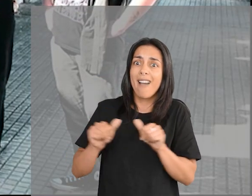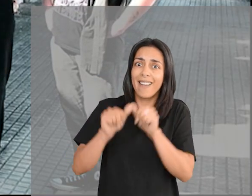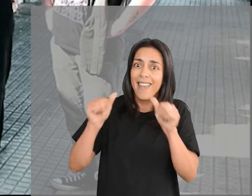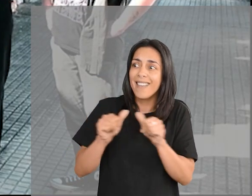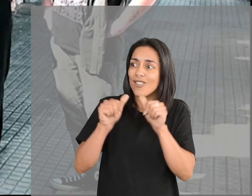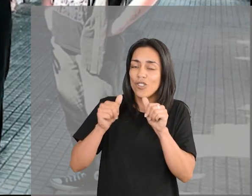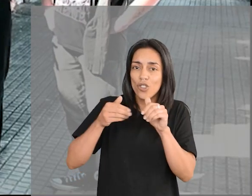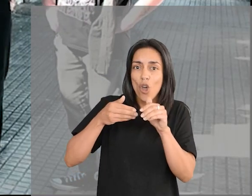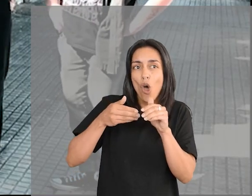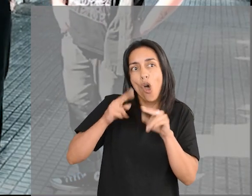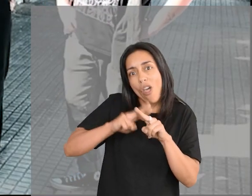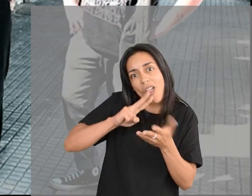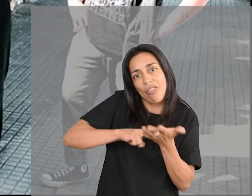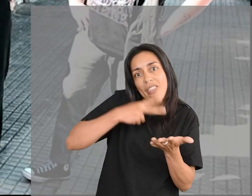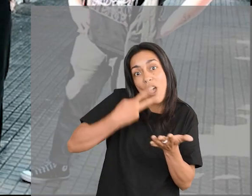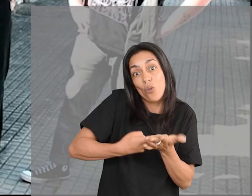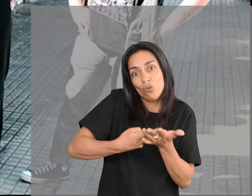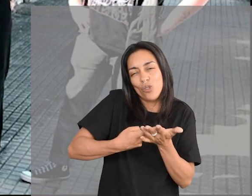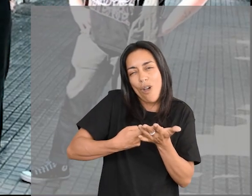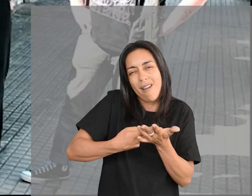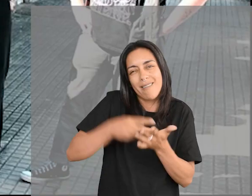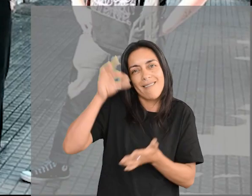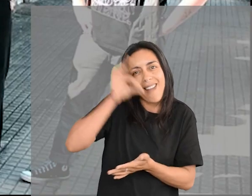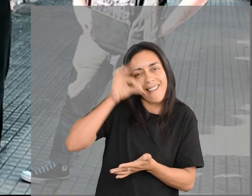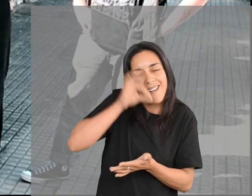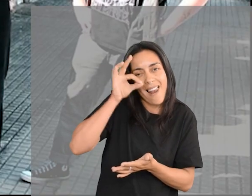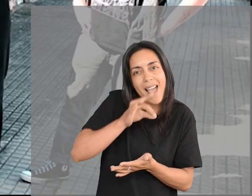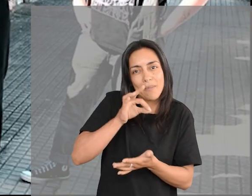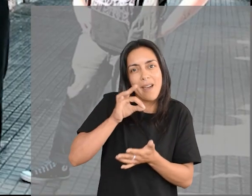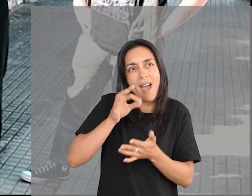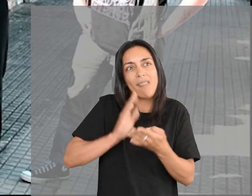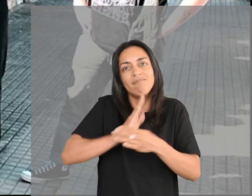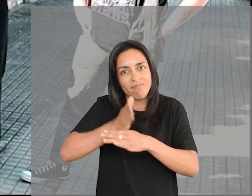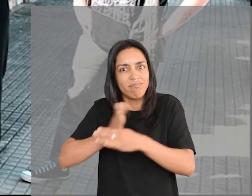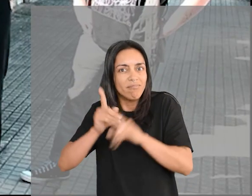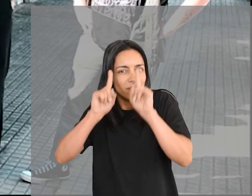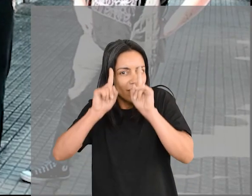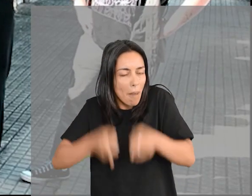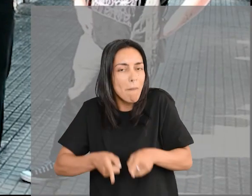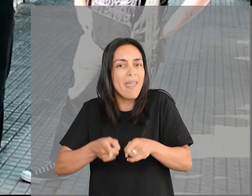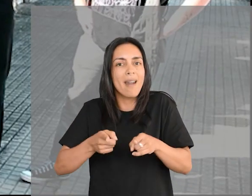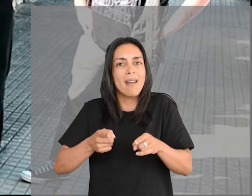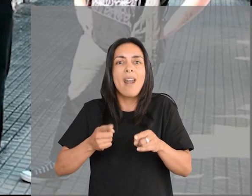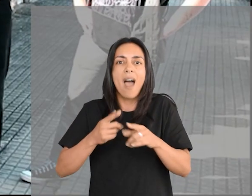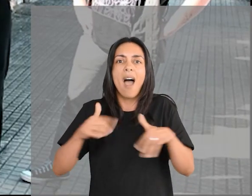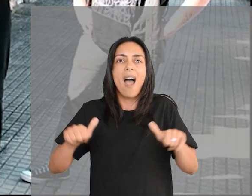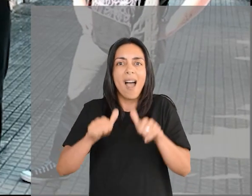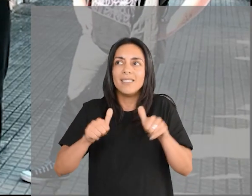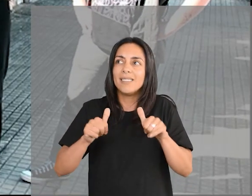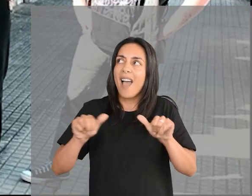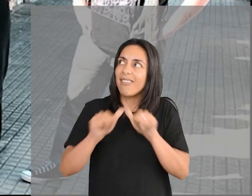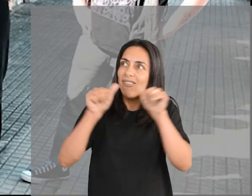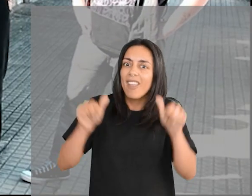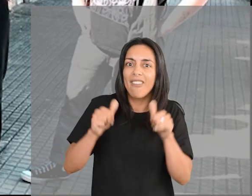en inglés, con la idea de, bueno, justamente llegar a todos y poder hacer esto inclusivo. Y ahora, antes de que